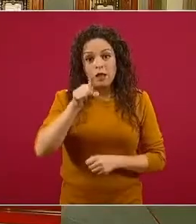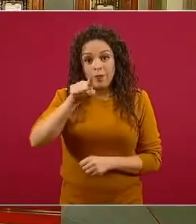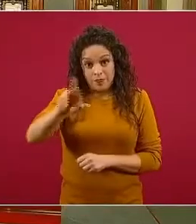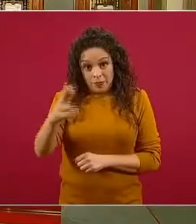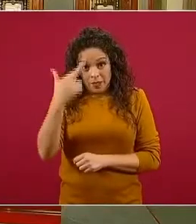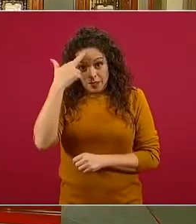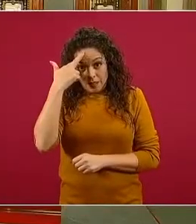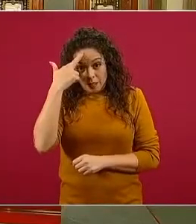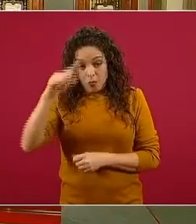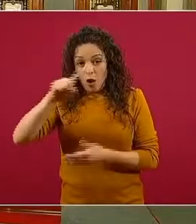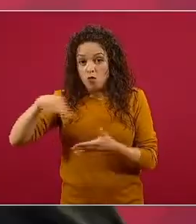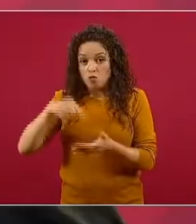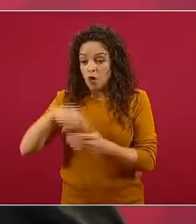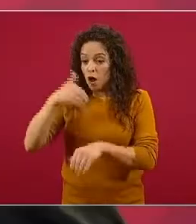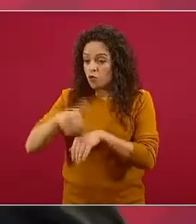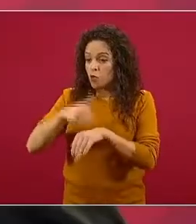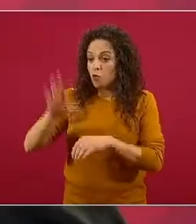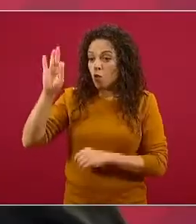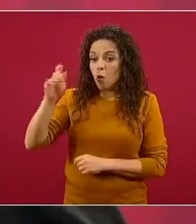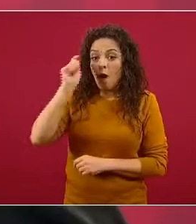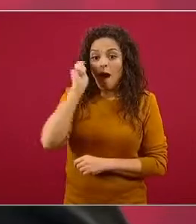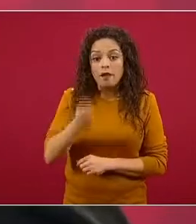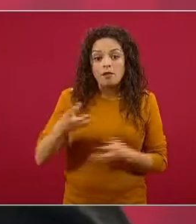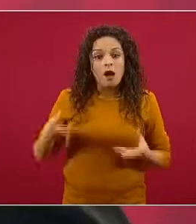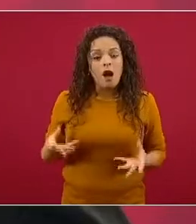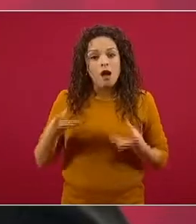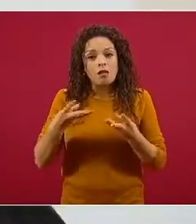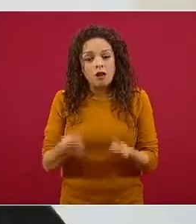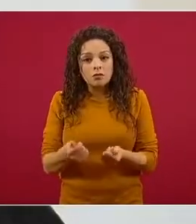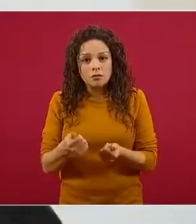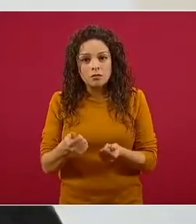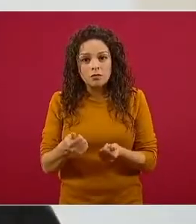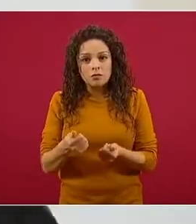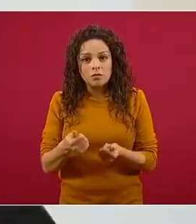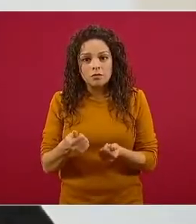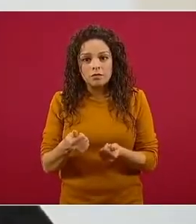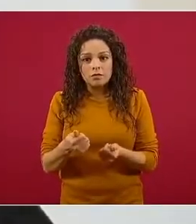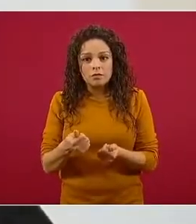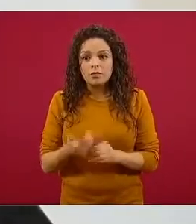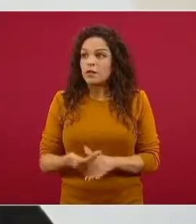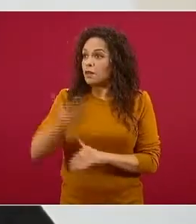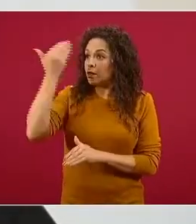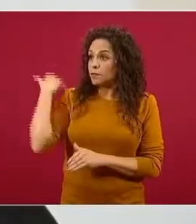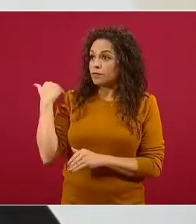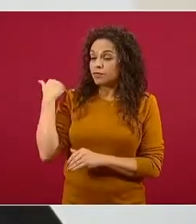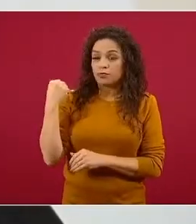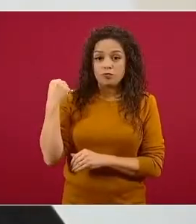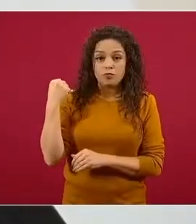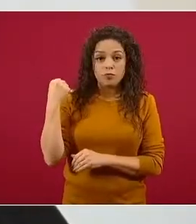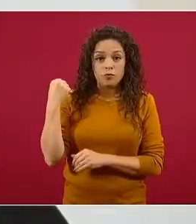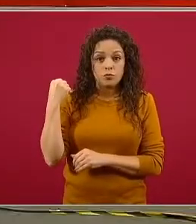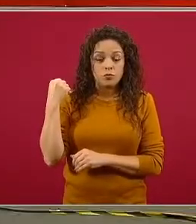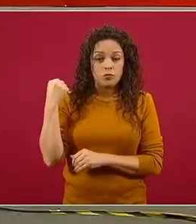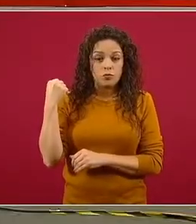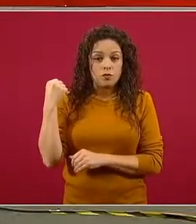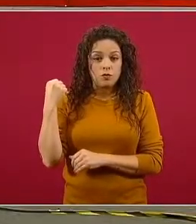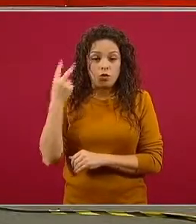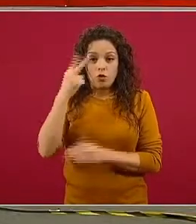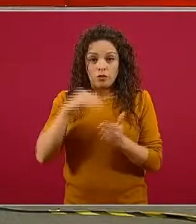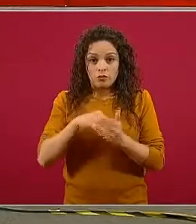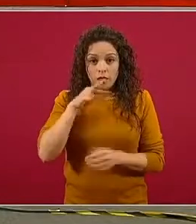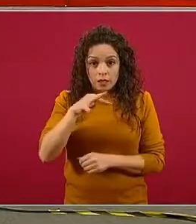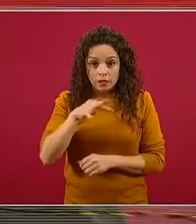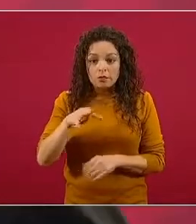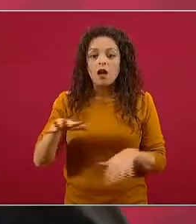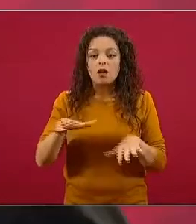en el lugar 40 en gasto per cápita. El año pasado logramos escalar 3 puestos al